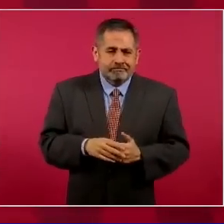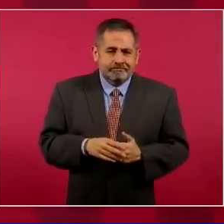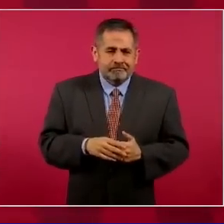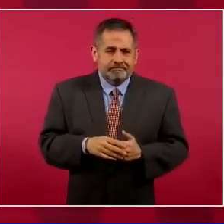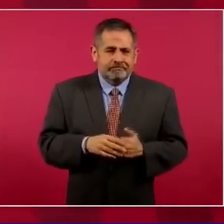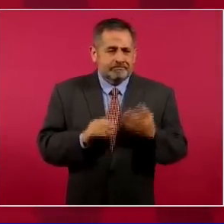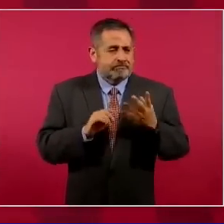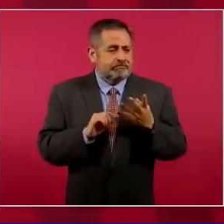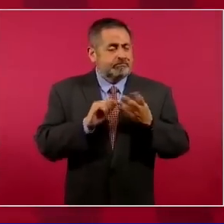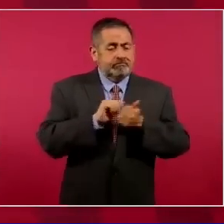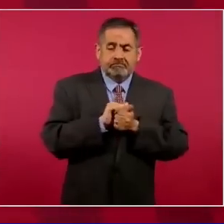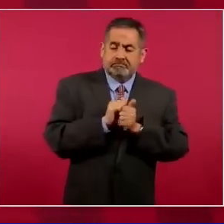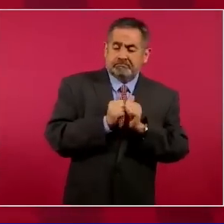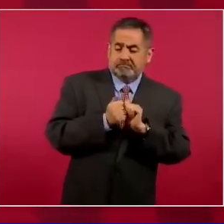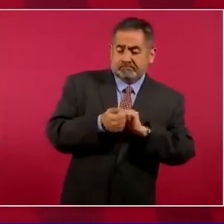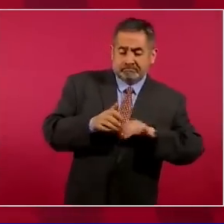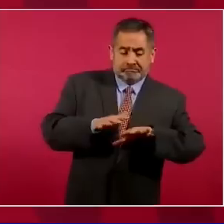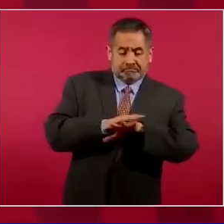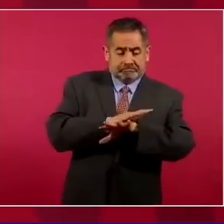asumiendo una actitud